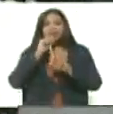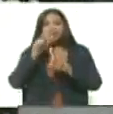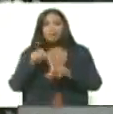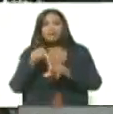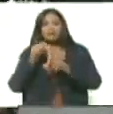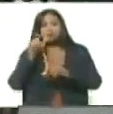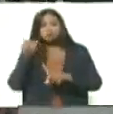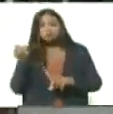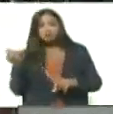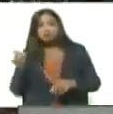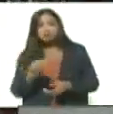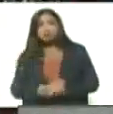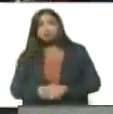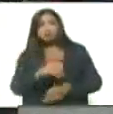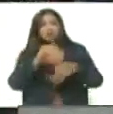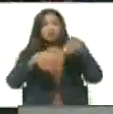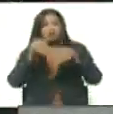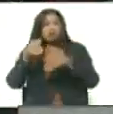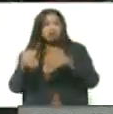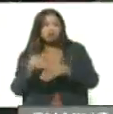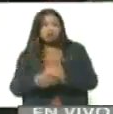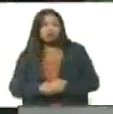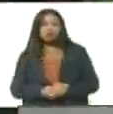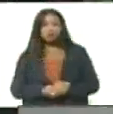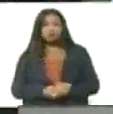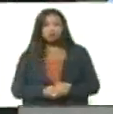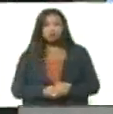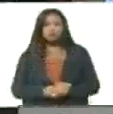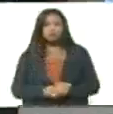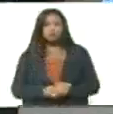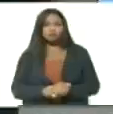candidato en elecciones primarias.